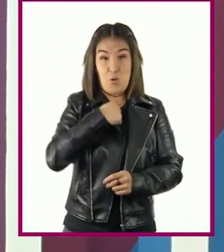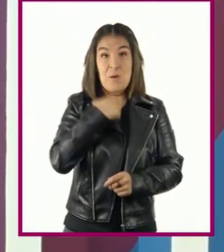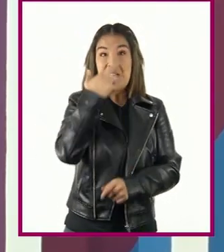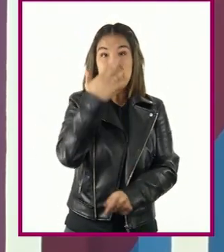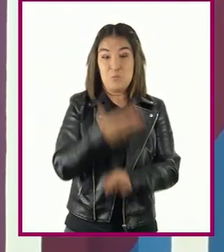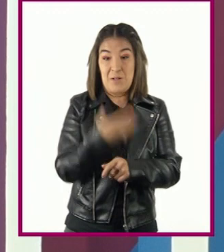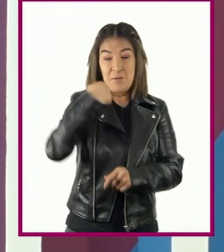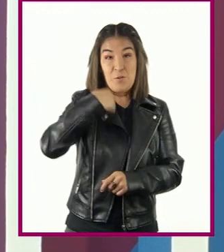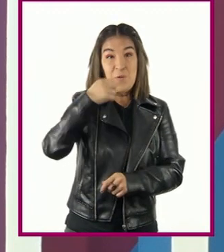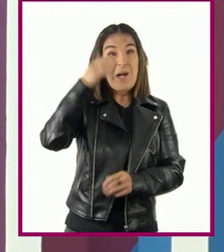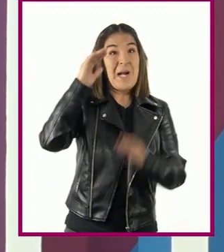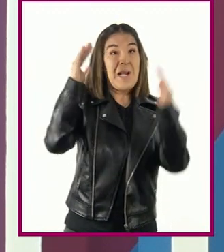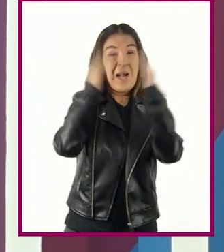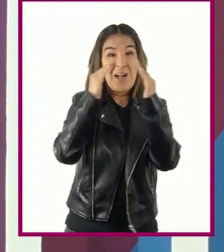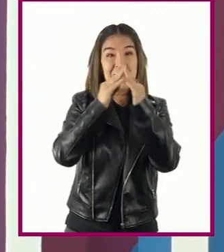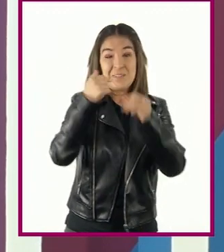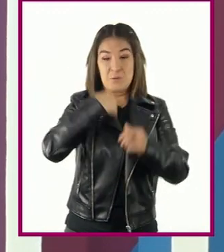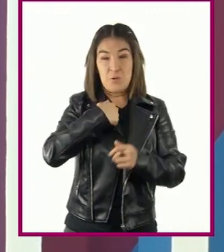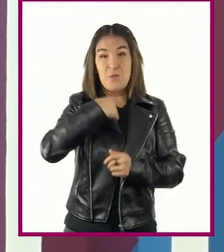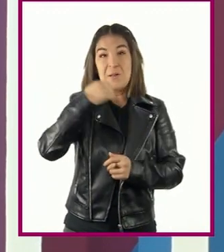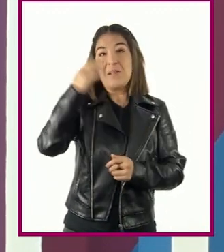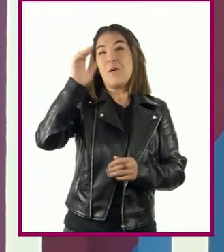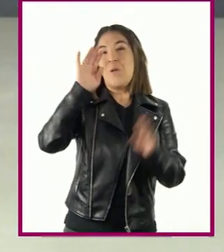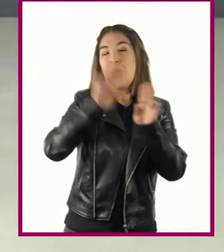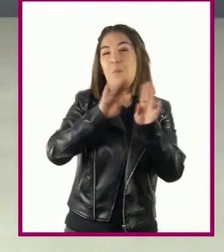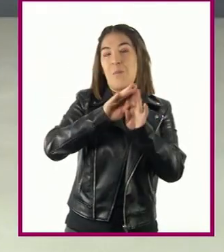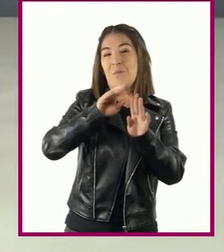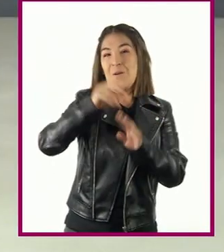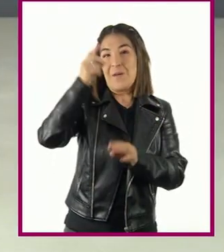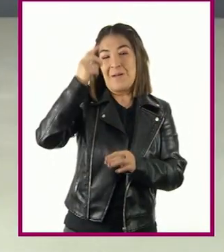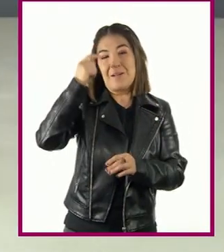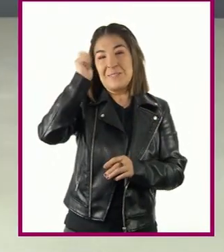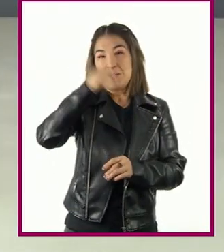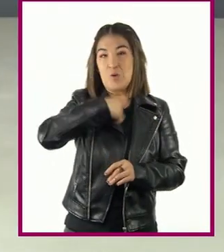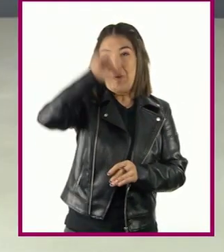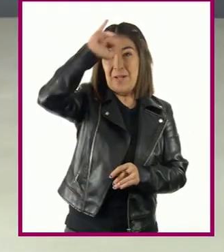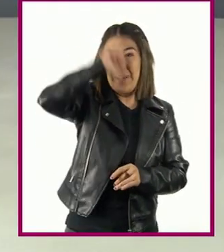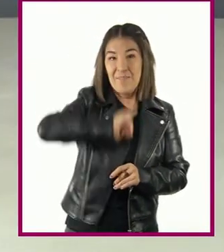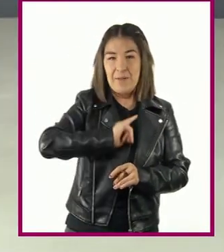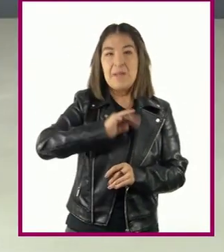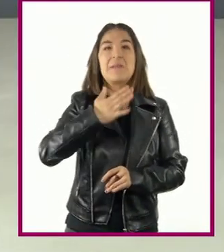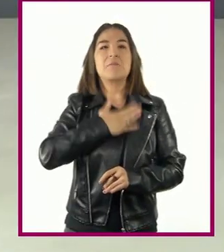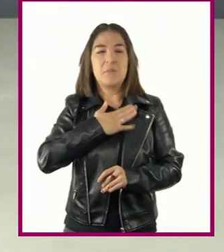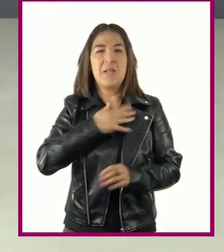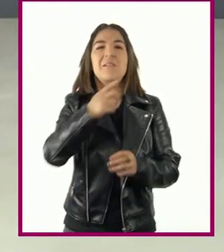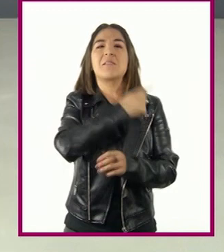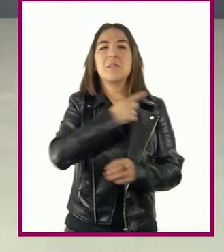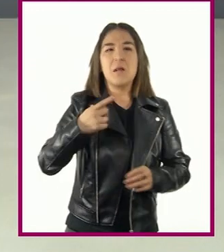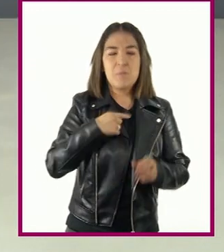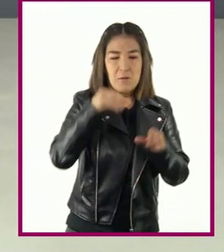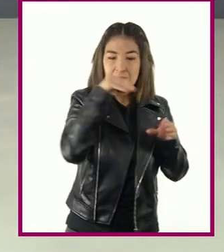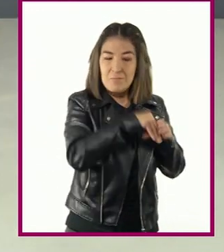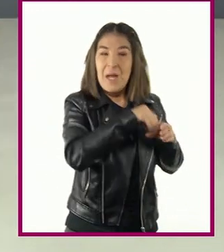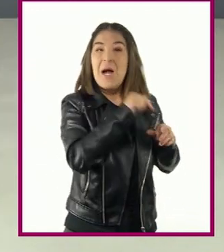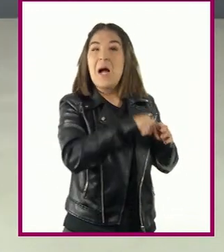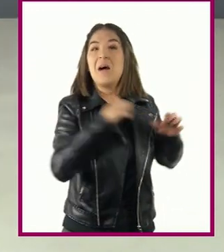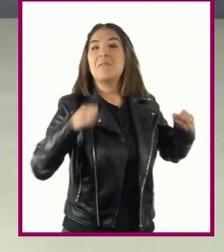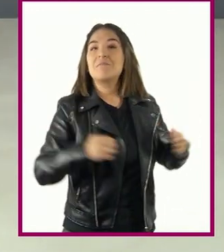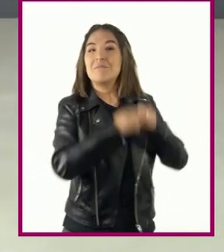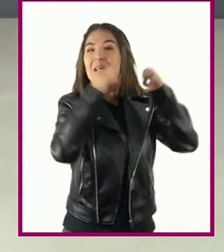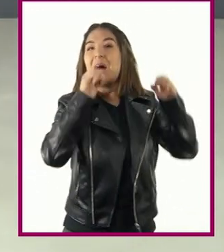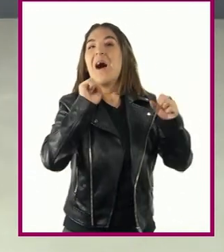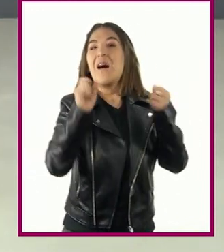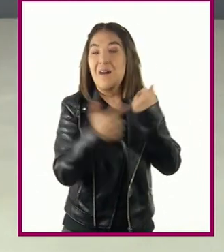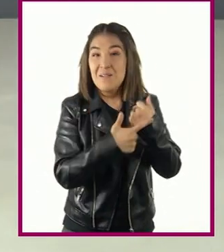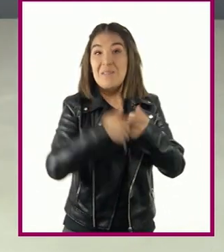necesidades propias y quieran guardar una parte. Pero como sabemos, siempre surgen nuevas